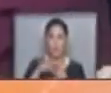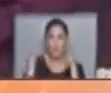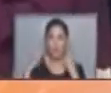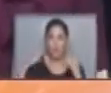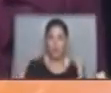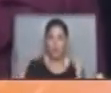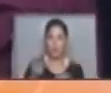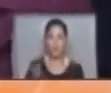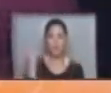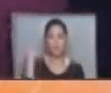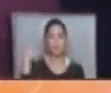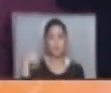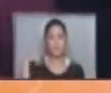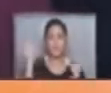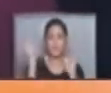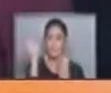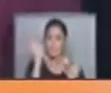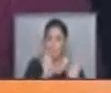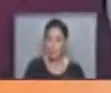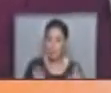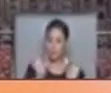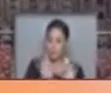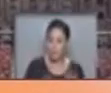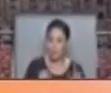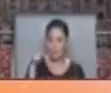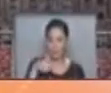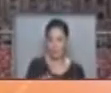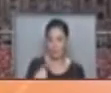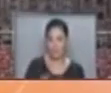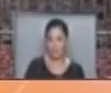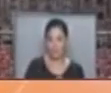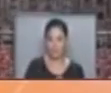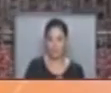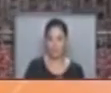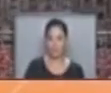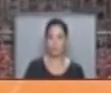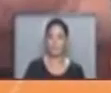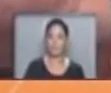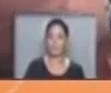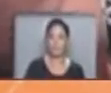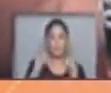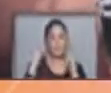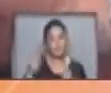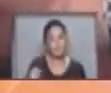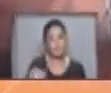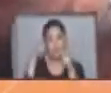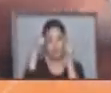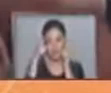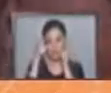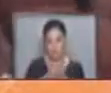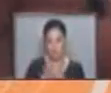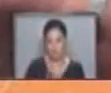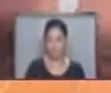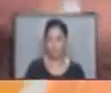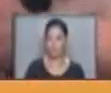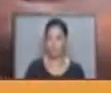corona tranquila en gastos, poca ostentación, más bien austera. Bueno, de hecho se comentaba en los medios